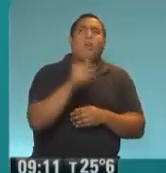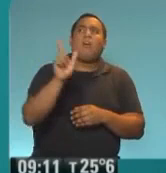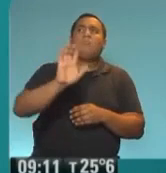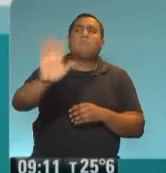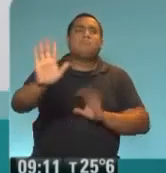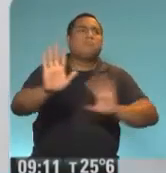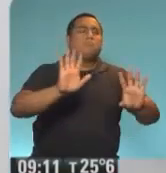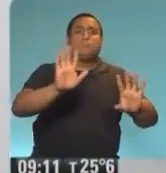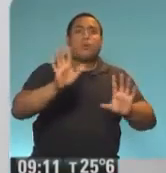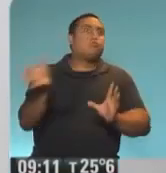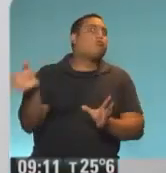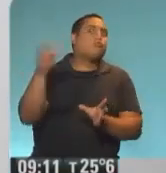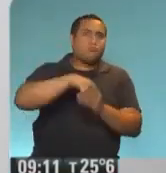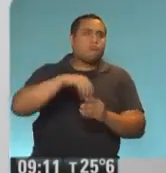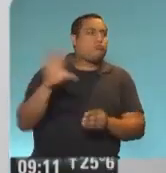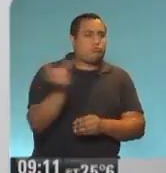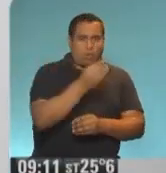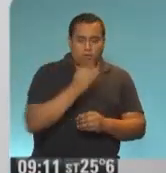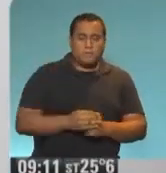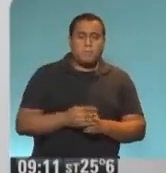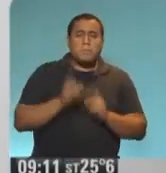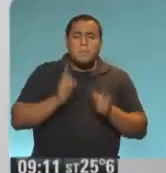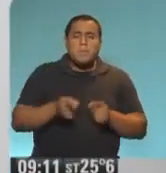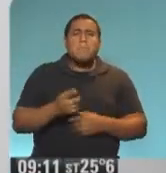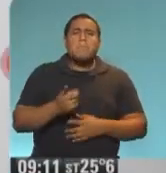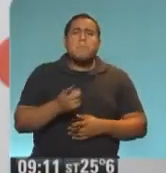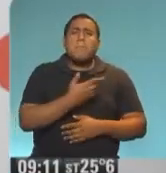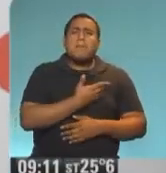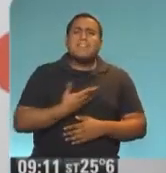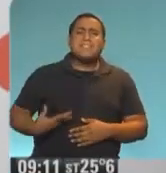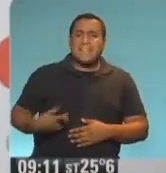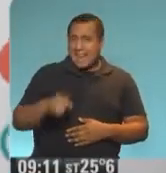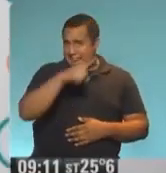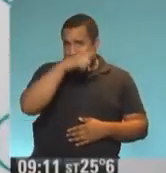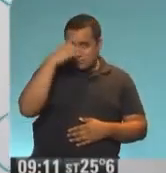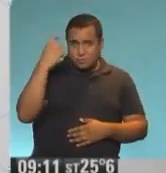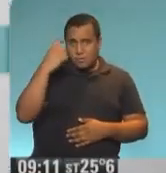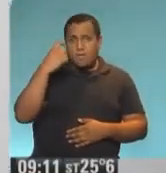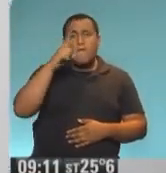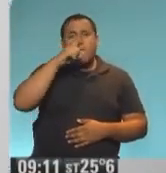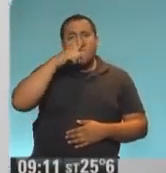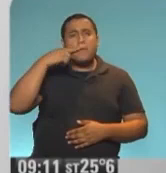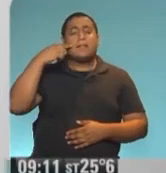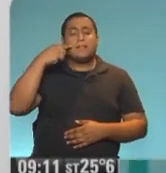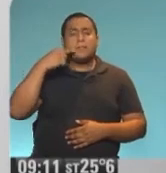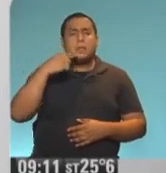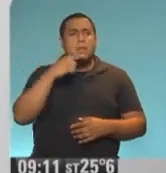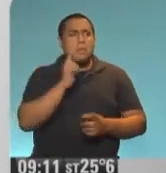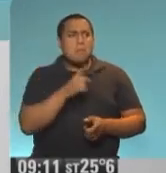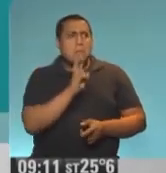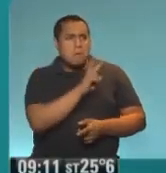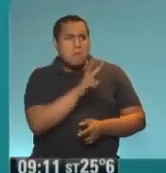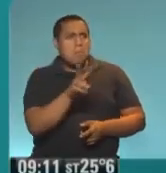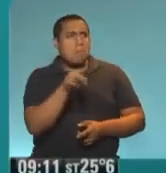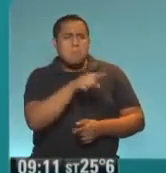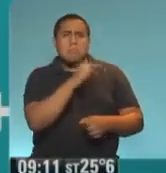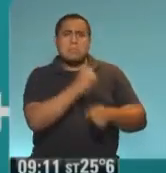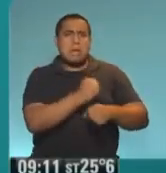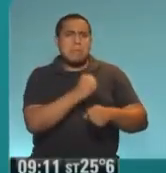mismo objetivo. Lo hemos visto junto con el presidente de la Nación, el doctor Alberto Fernández, trabajando mano a mano, comprometidos